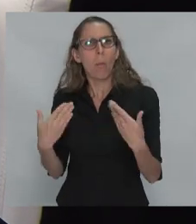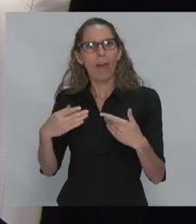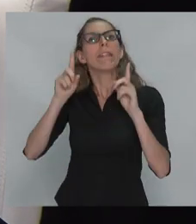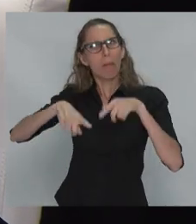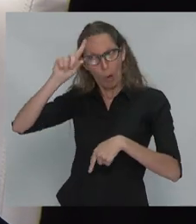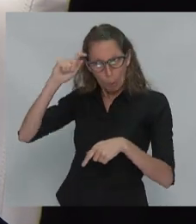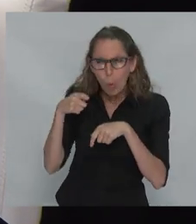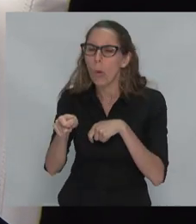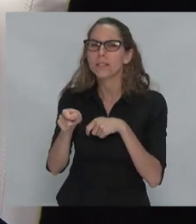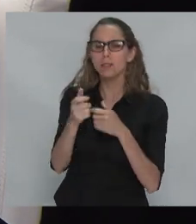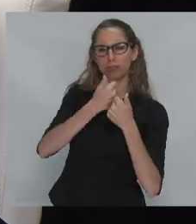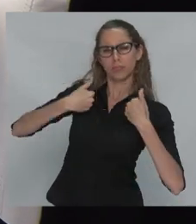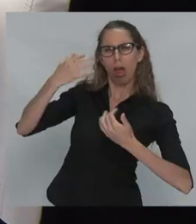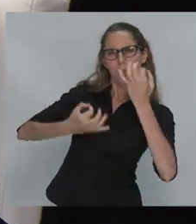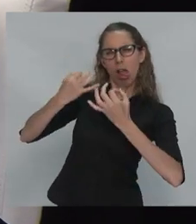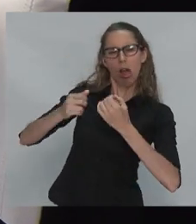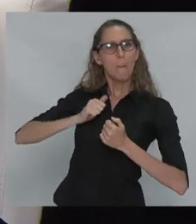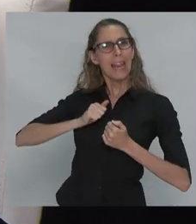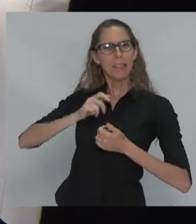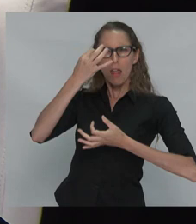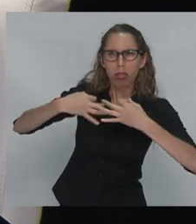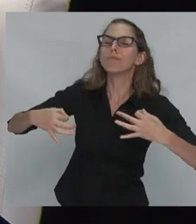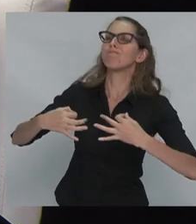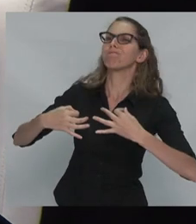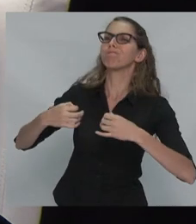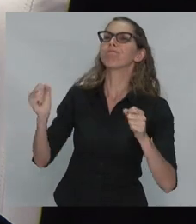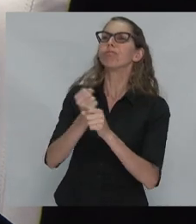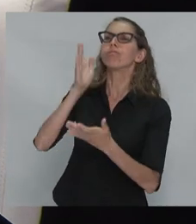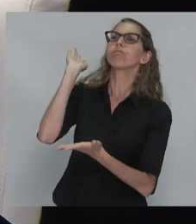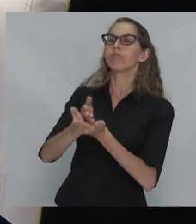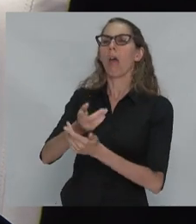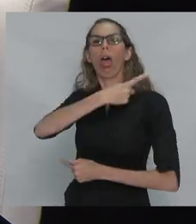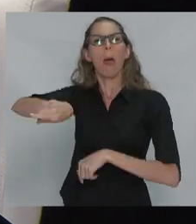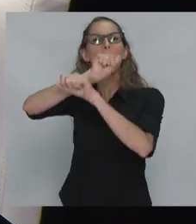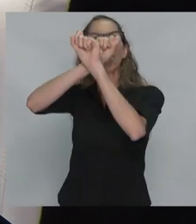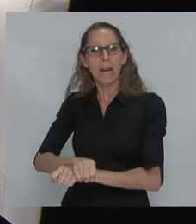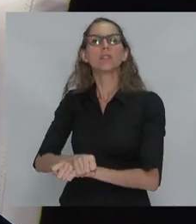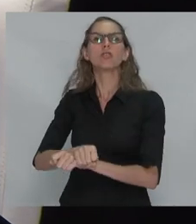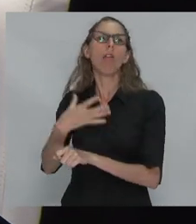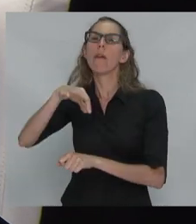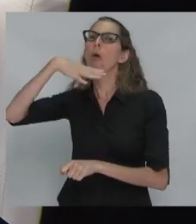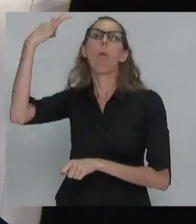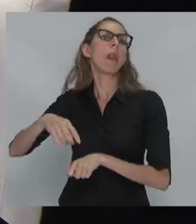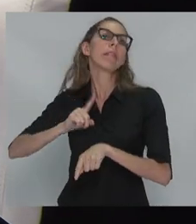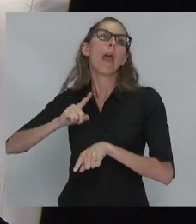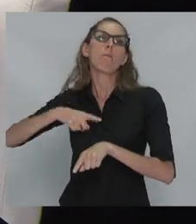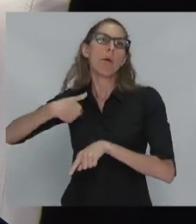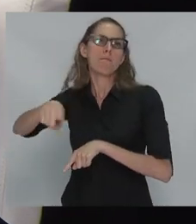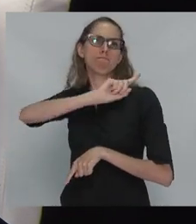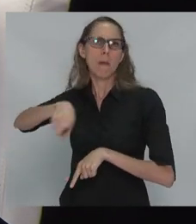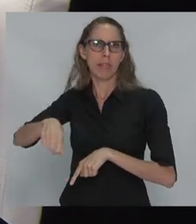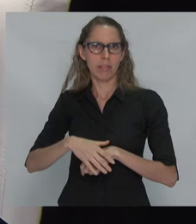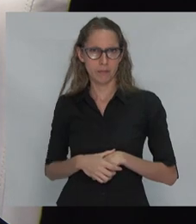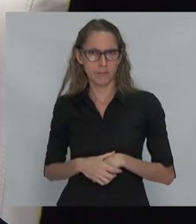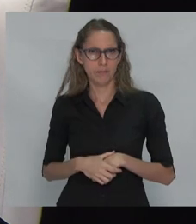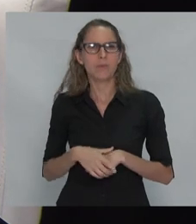enjuiciado frente a un tribunal militar, sentenciado y cumple la sentencia. Imagínense